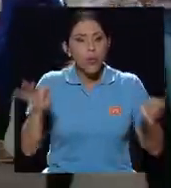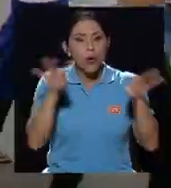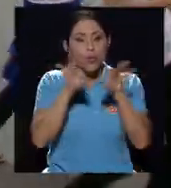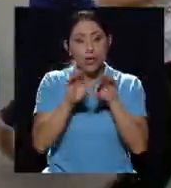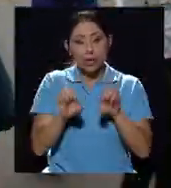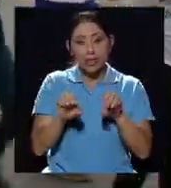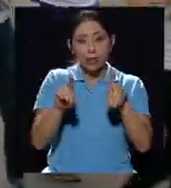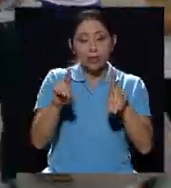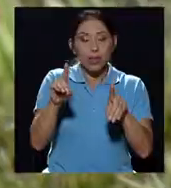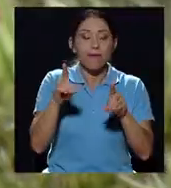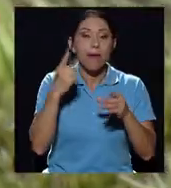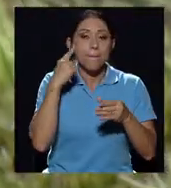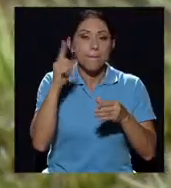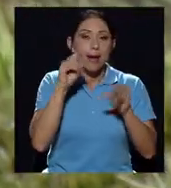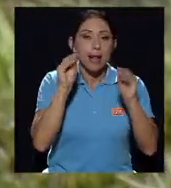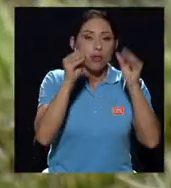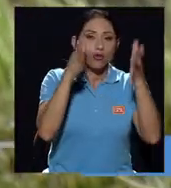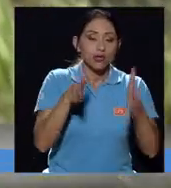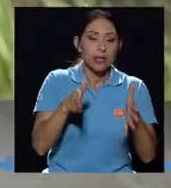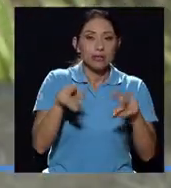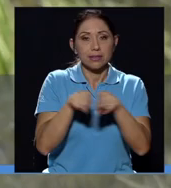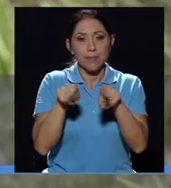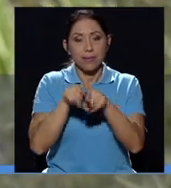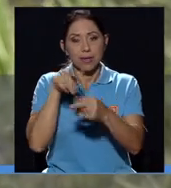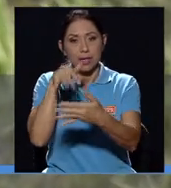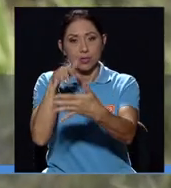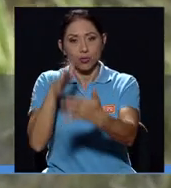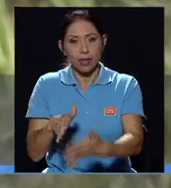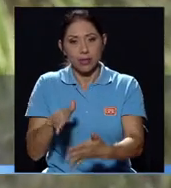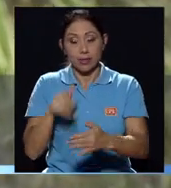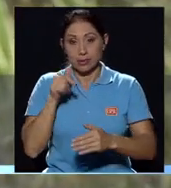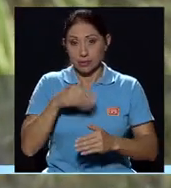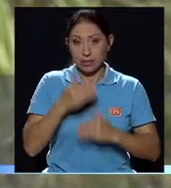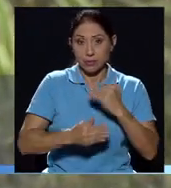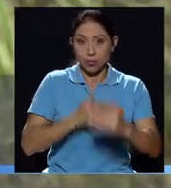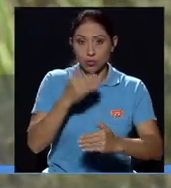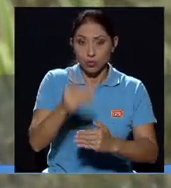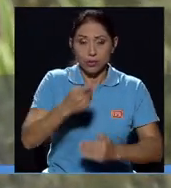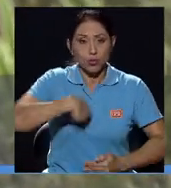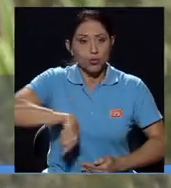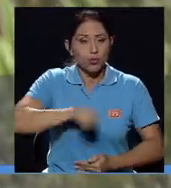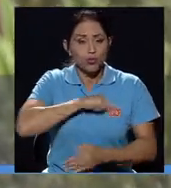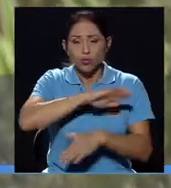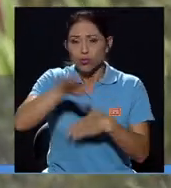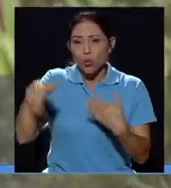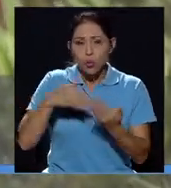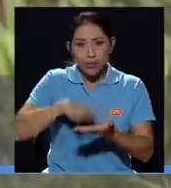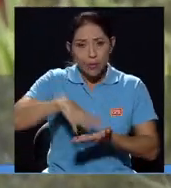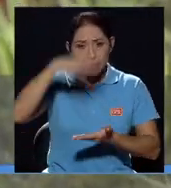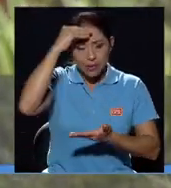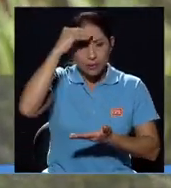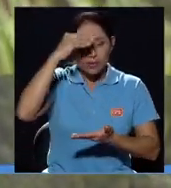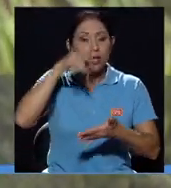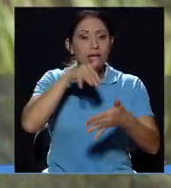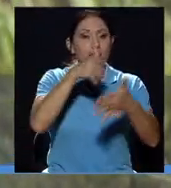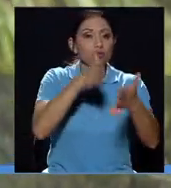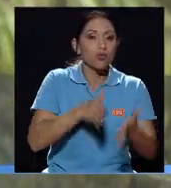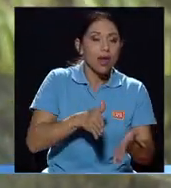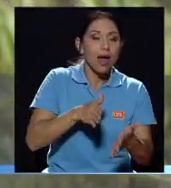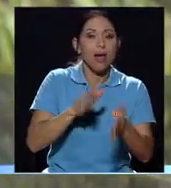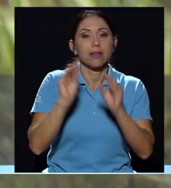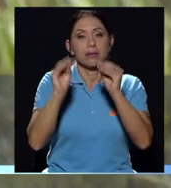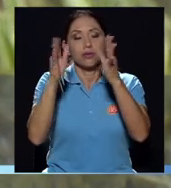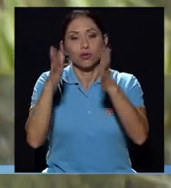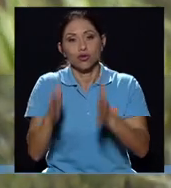tanto para los docentes como para los estudiantes, porque en este proceso aprendemos todos, aprenden los estudiantes, aprenden los